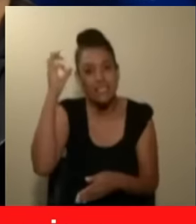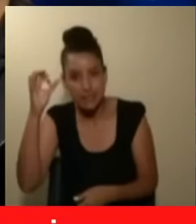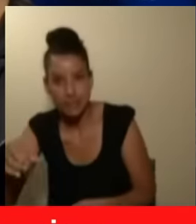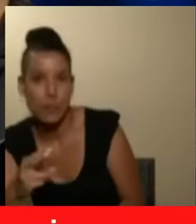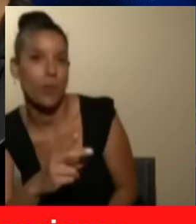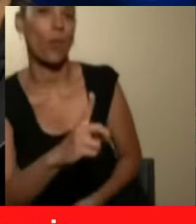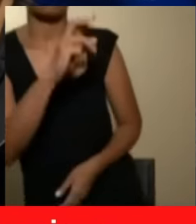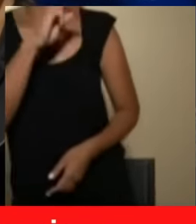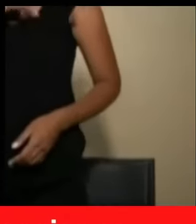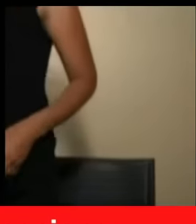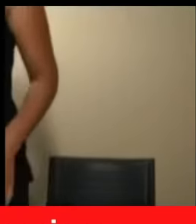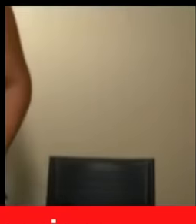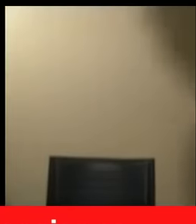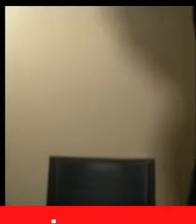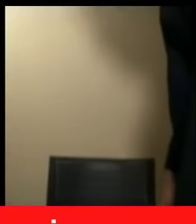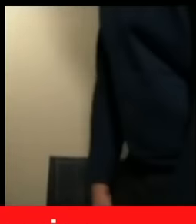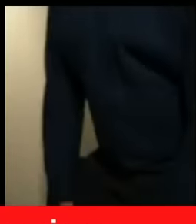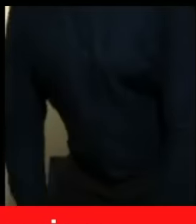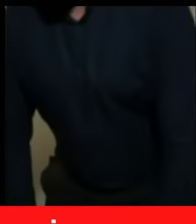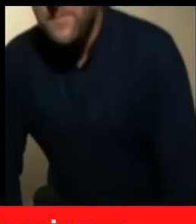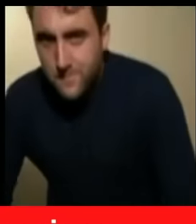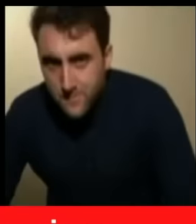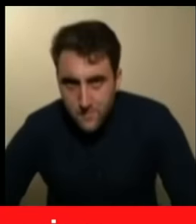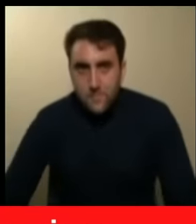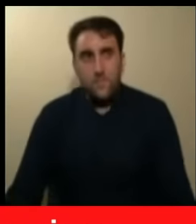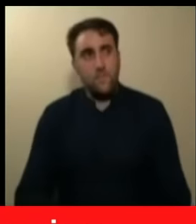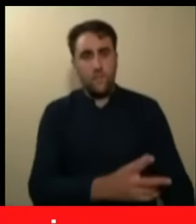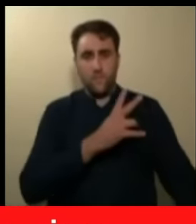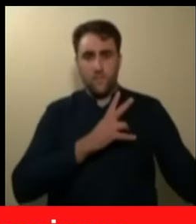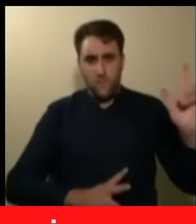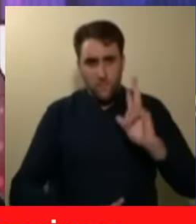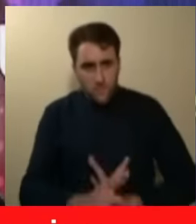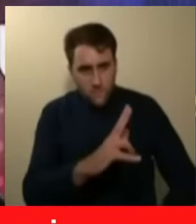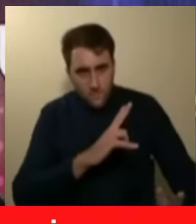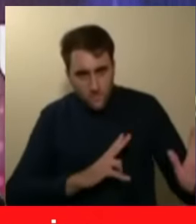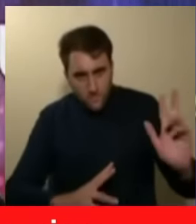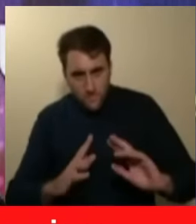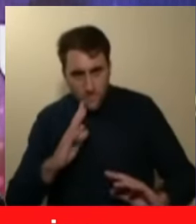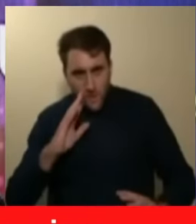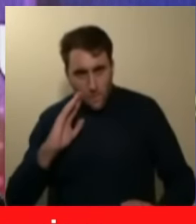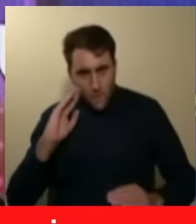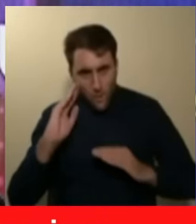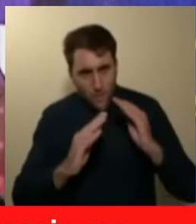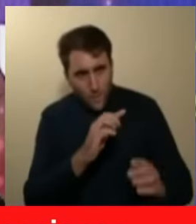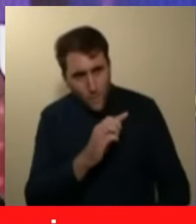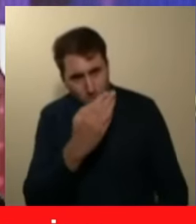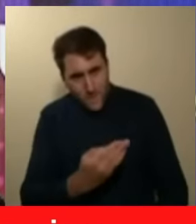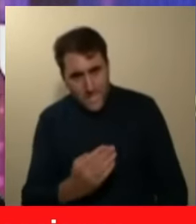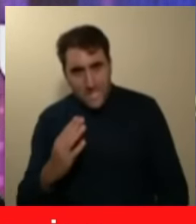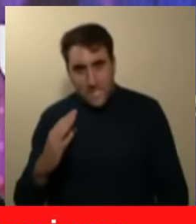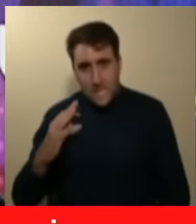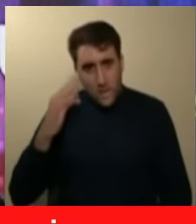para responder el senador Gustavo Penades. El terrorismo verbal que estamos escuchando realmente es preocupante, proveniendo además de un senador que yo respeto mucho